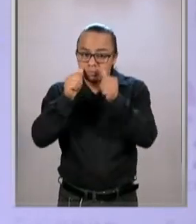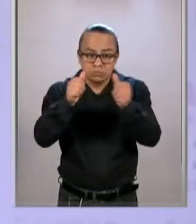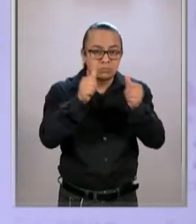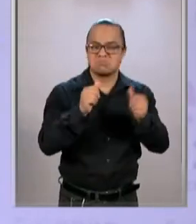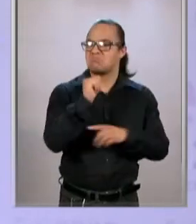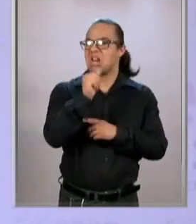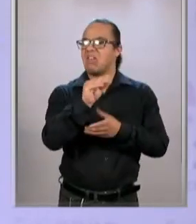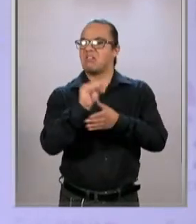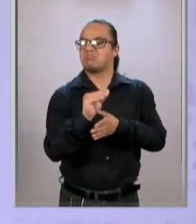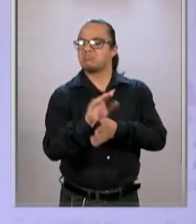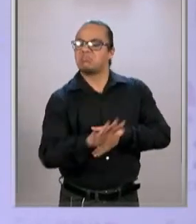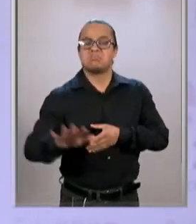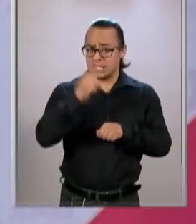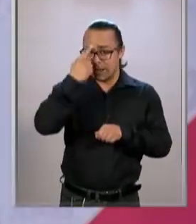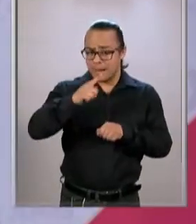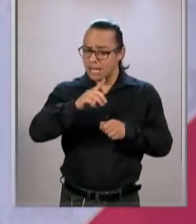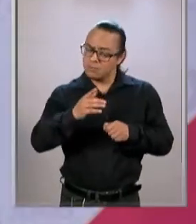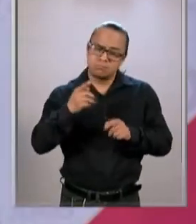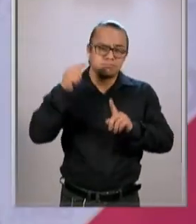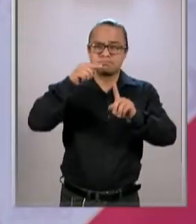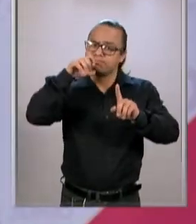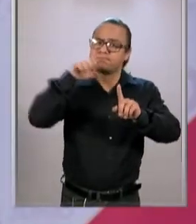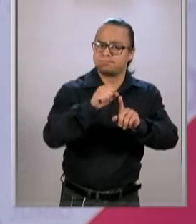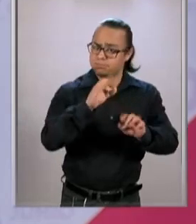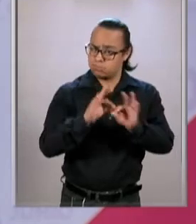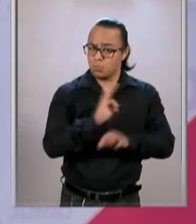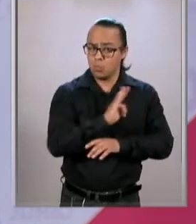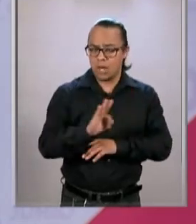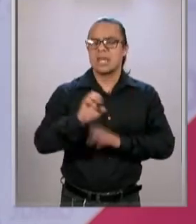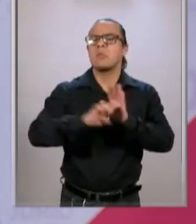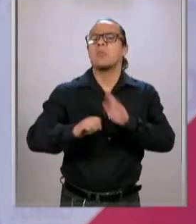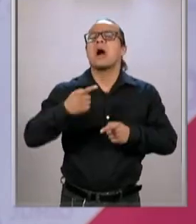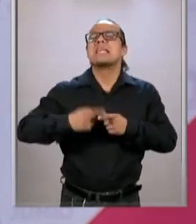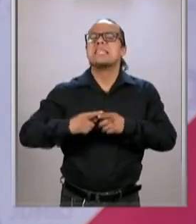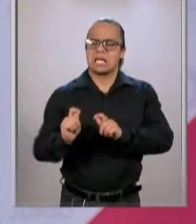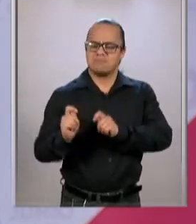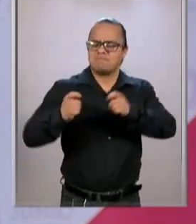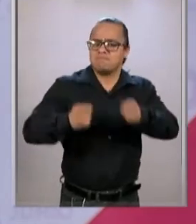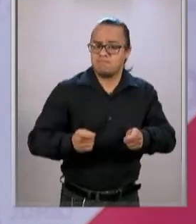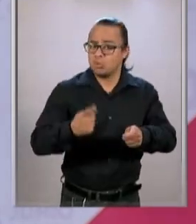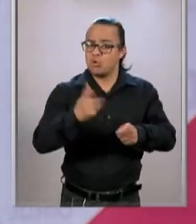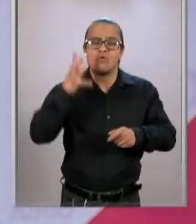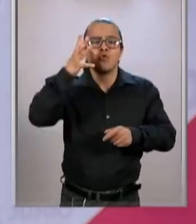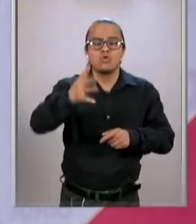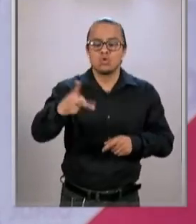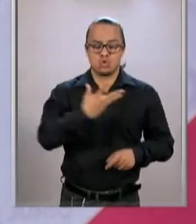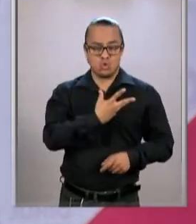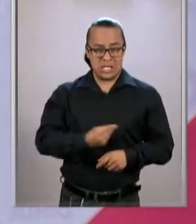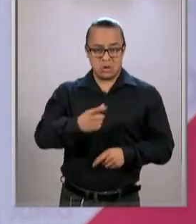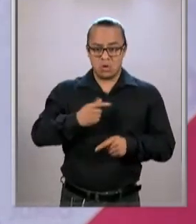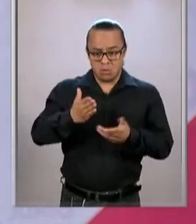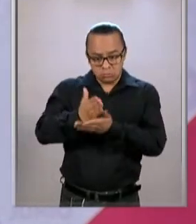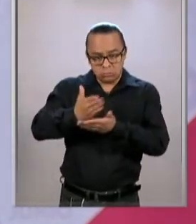los mexiquenses por más de 90 años. Esta elección se trata de decidir en manos de quién pones el futuro de tus hijos, el futuro